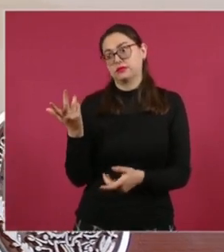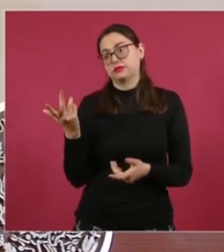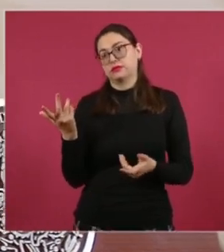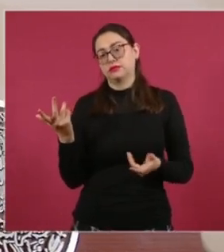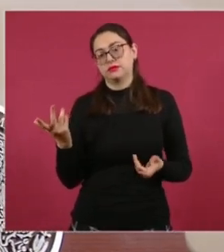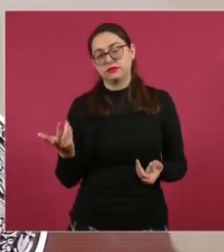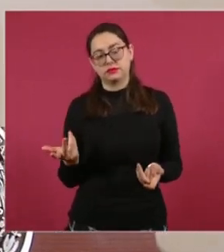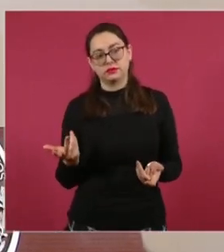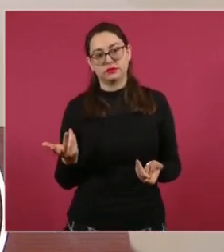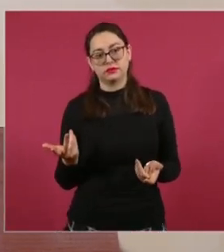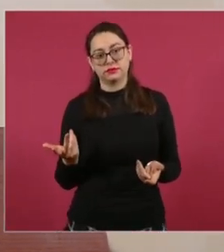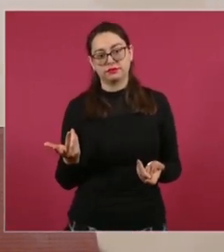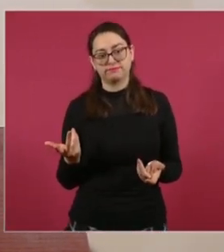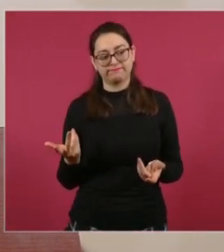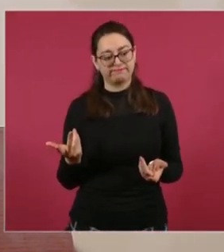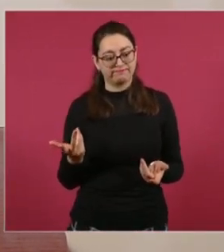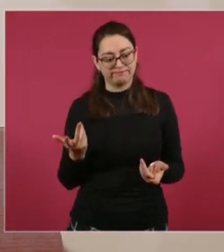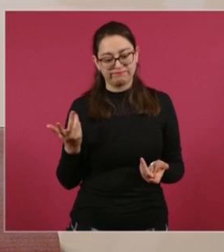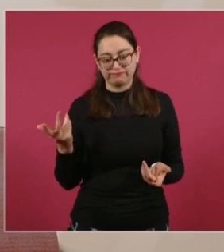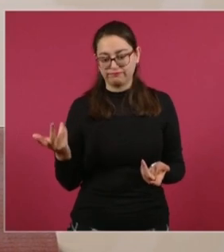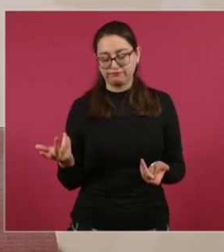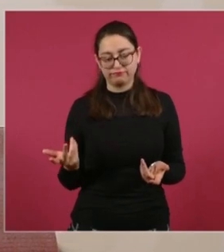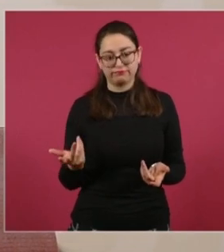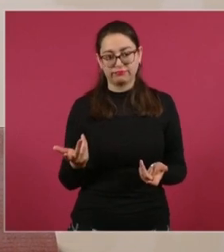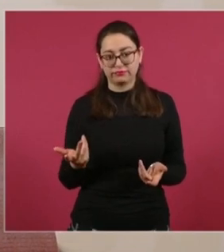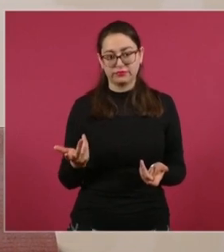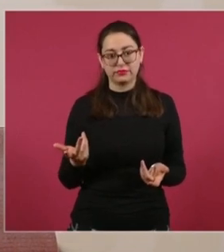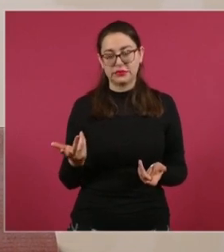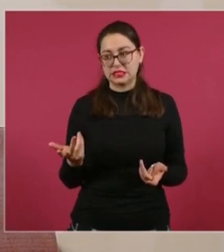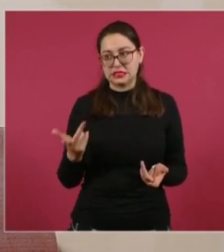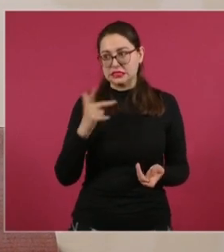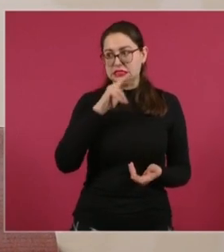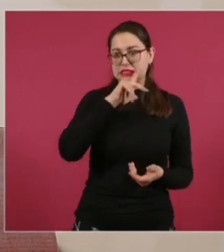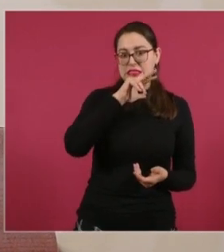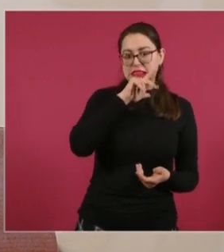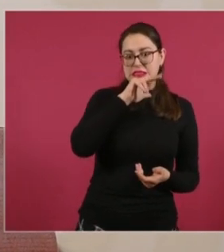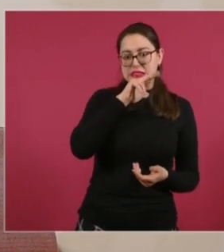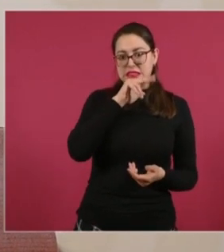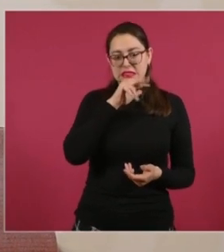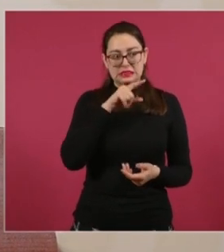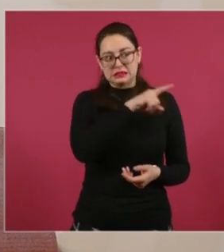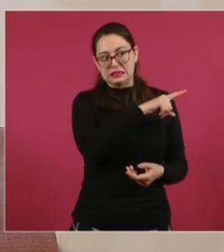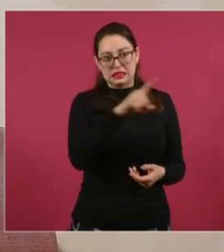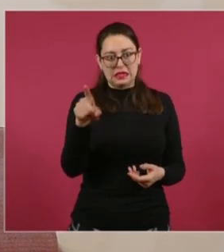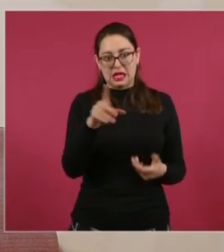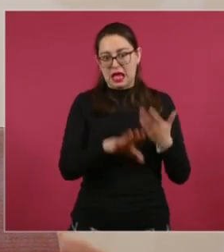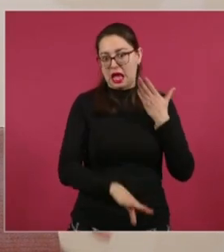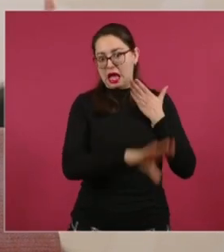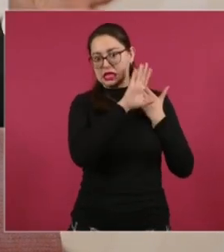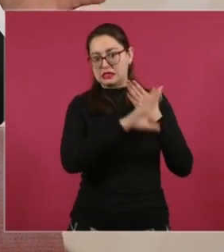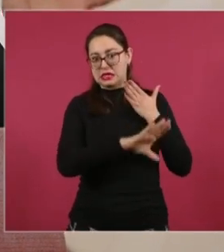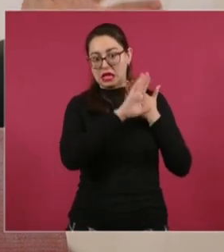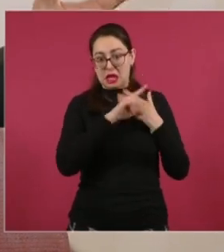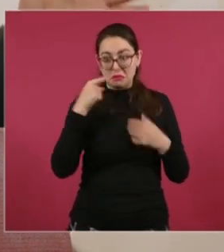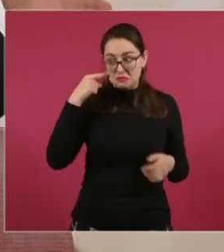flanco débil para